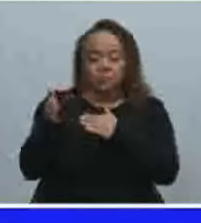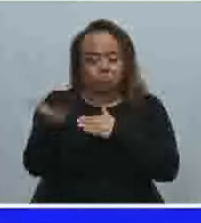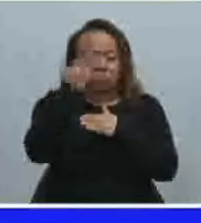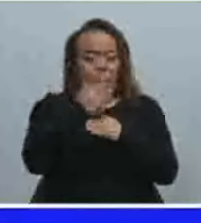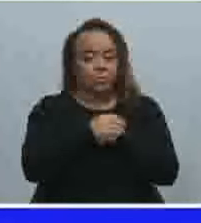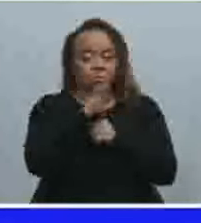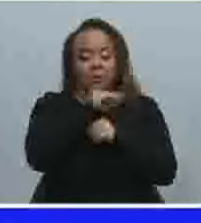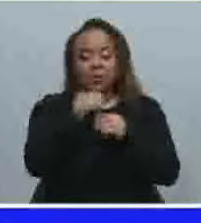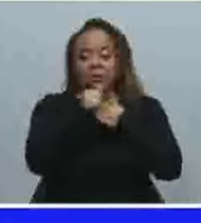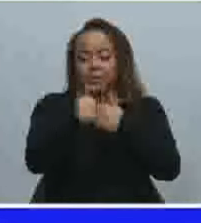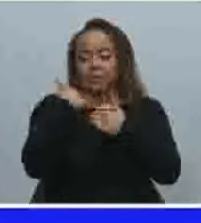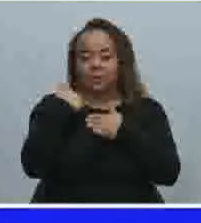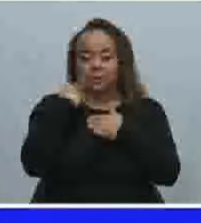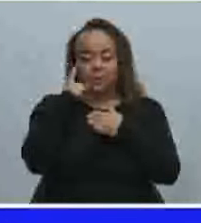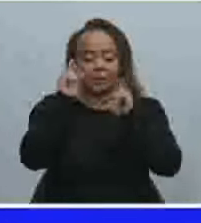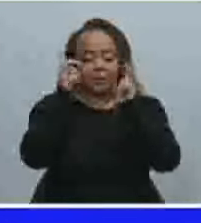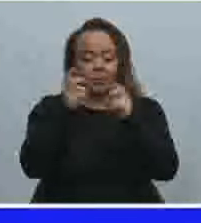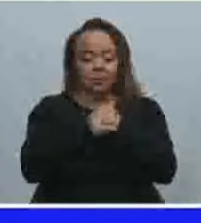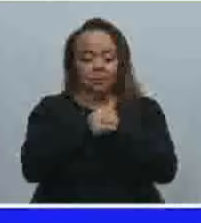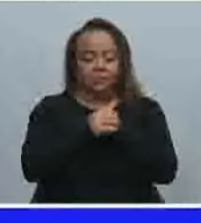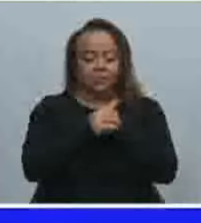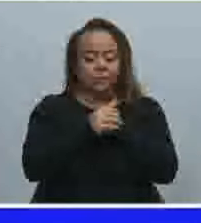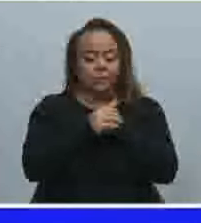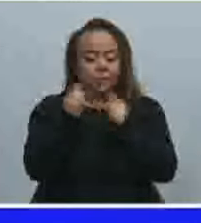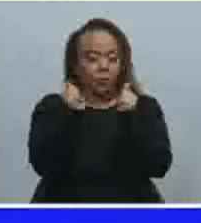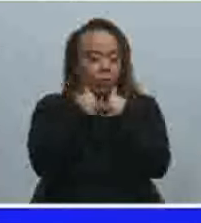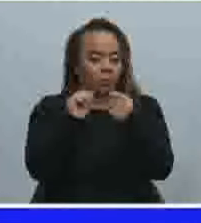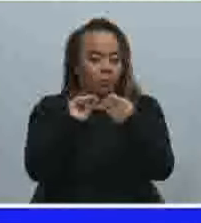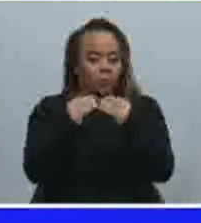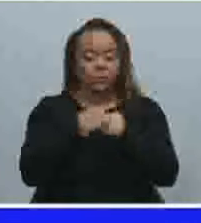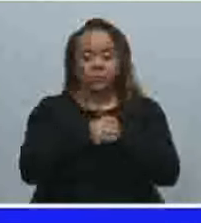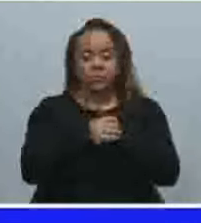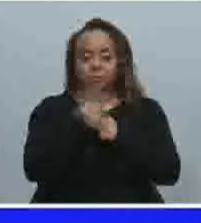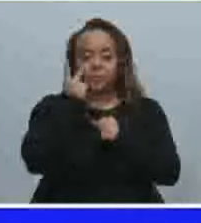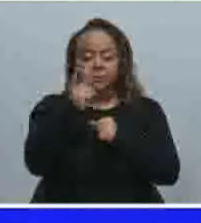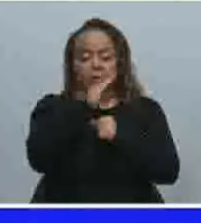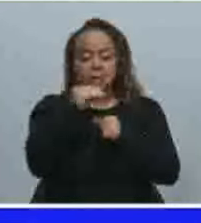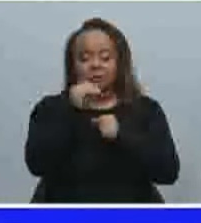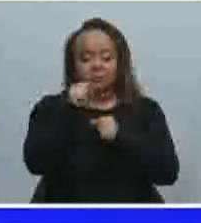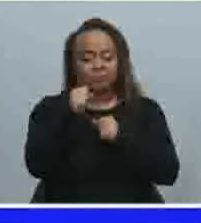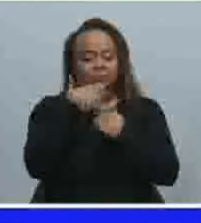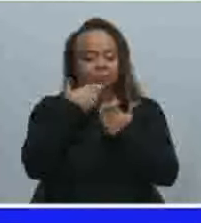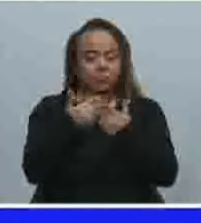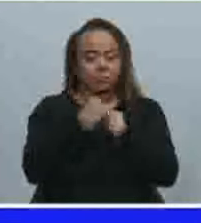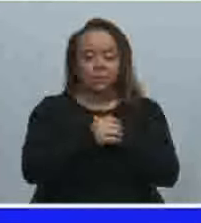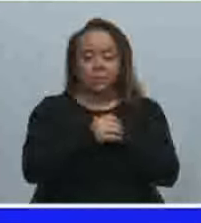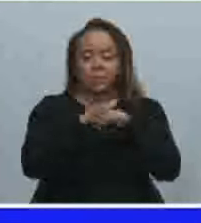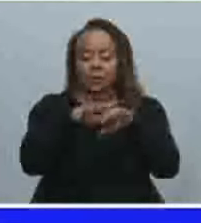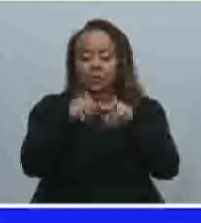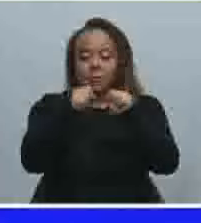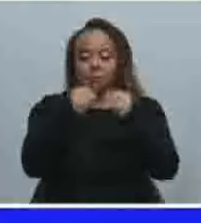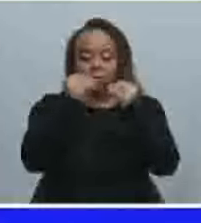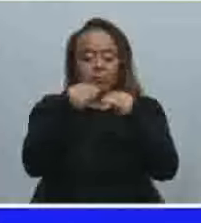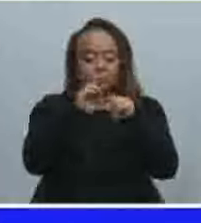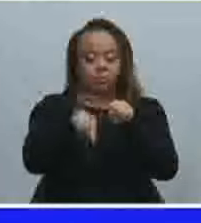que también son cuestiones a sopesar atrás de los números que los vamos a ver y son buenos pero sí ha asumido demasiados